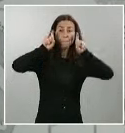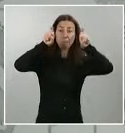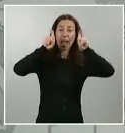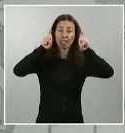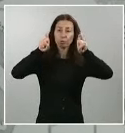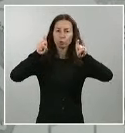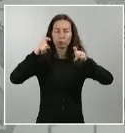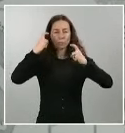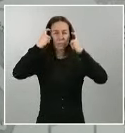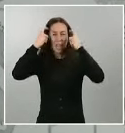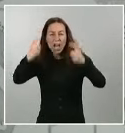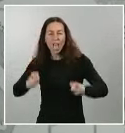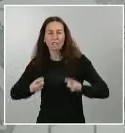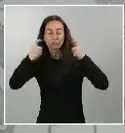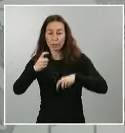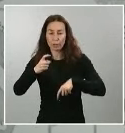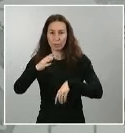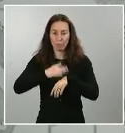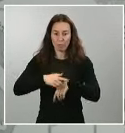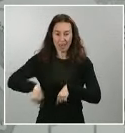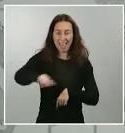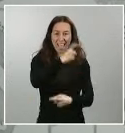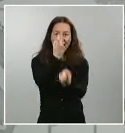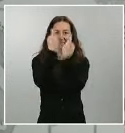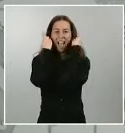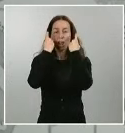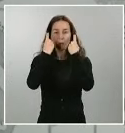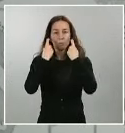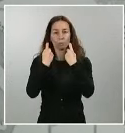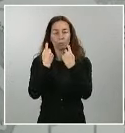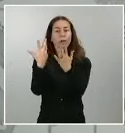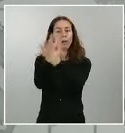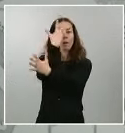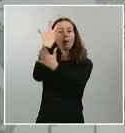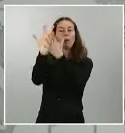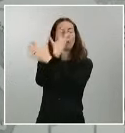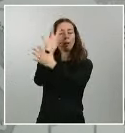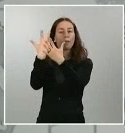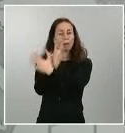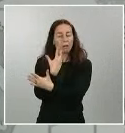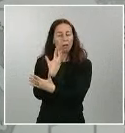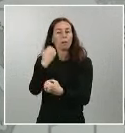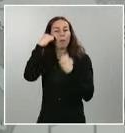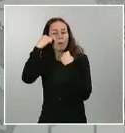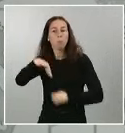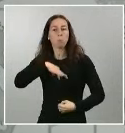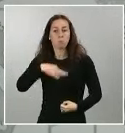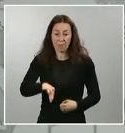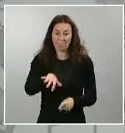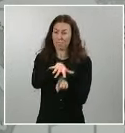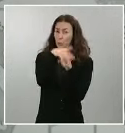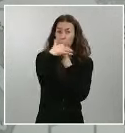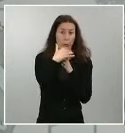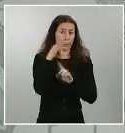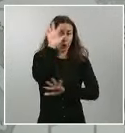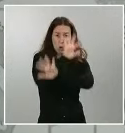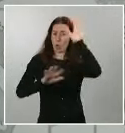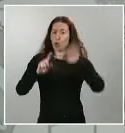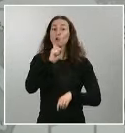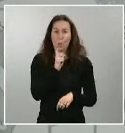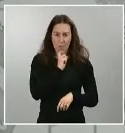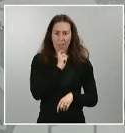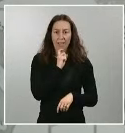que nuestros alumnos continúen formándose en estas circunstancias tan extraordinariamente complejas como las que estamos atravesando. Lo están